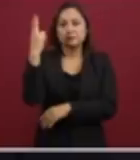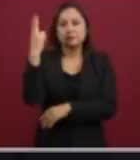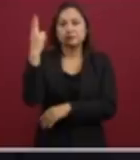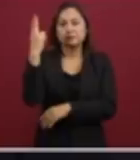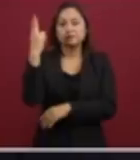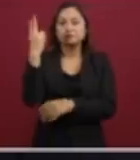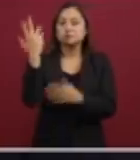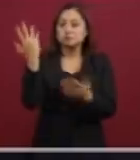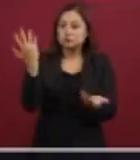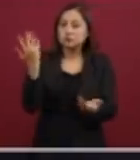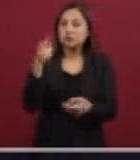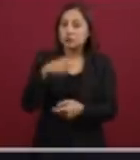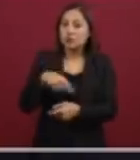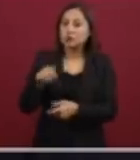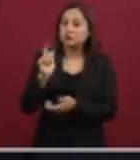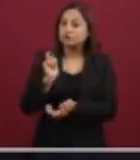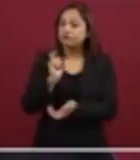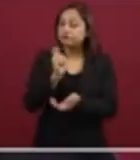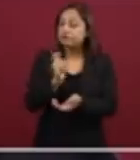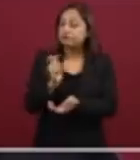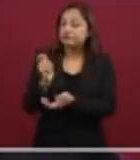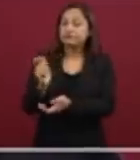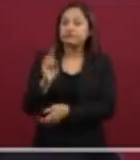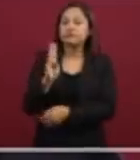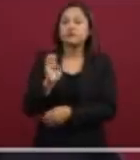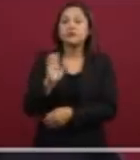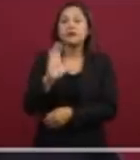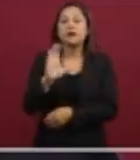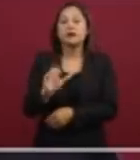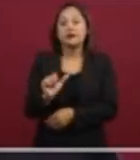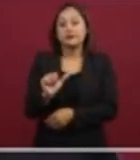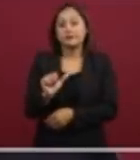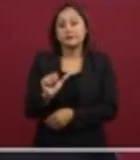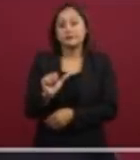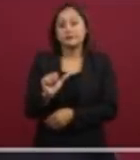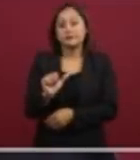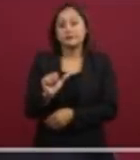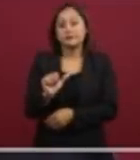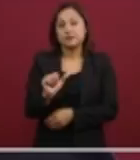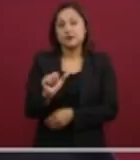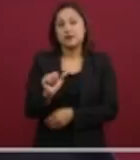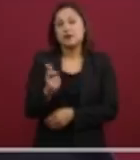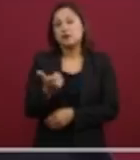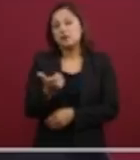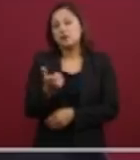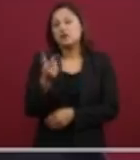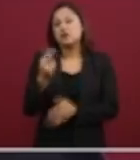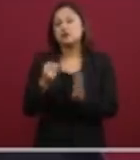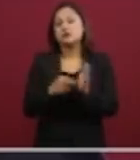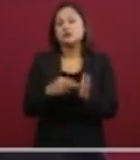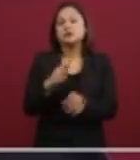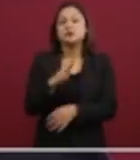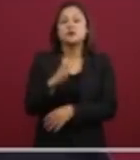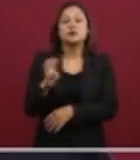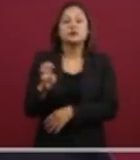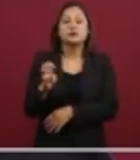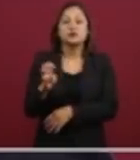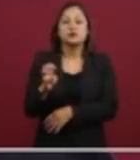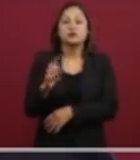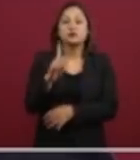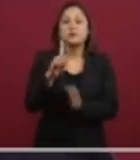van a contar con una beca de 2.400 pesos mensuales.